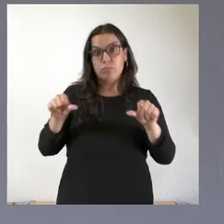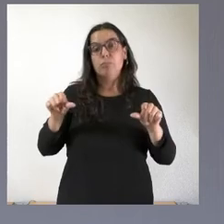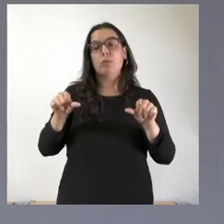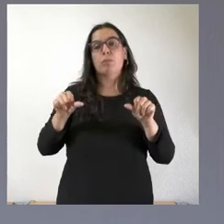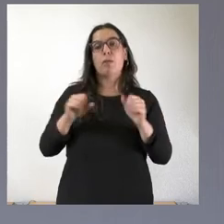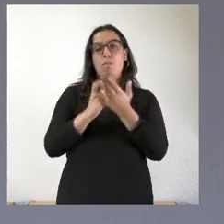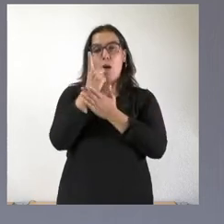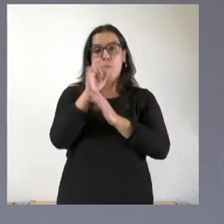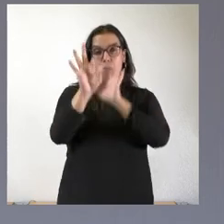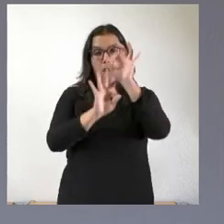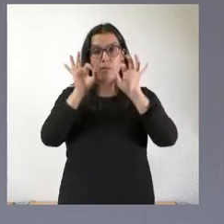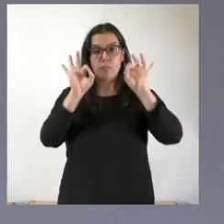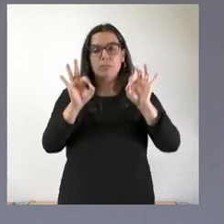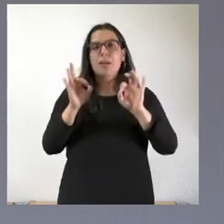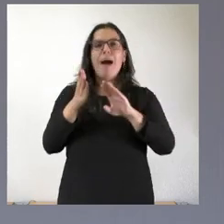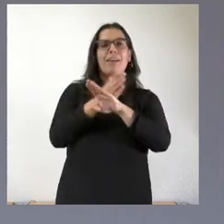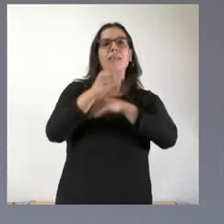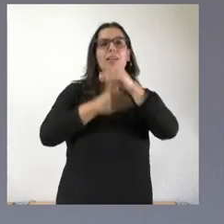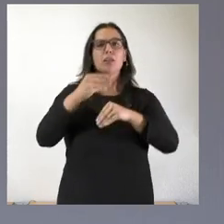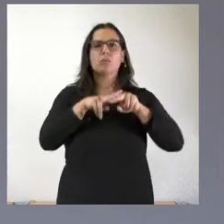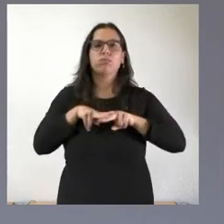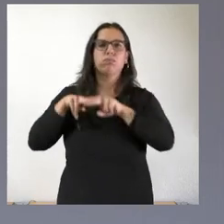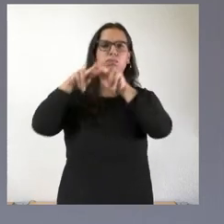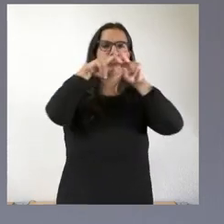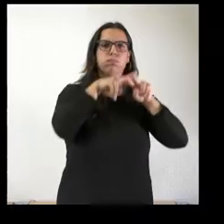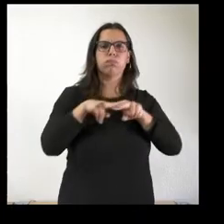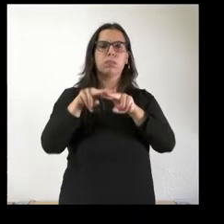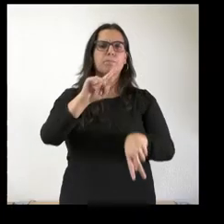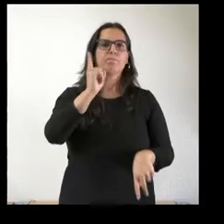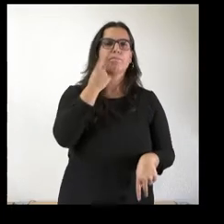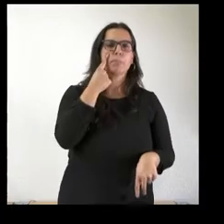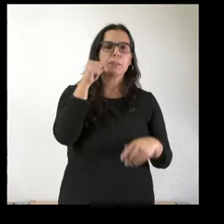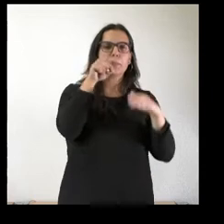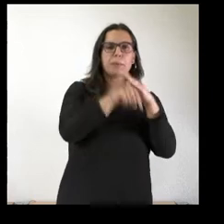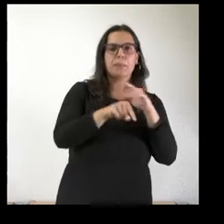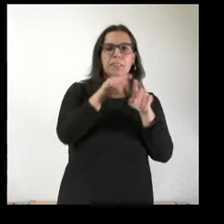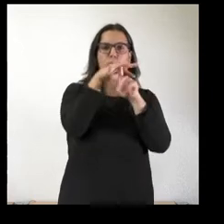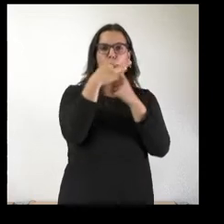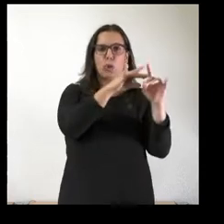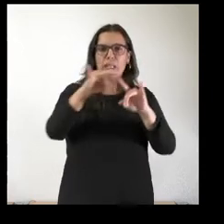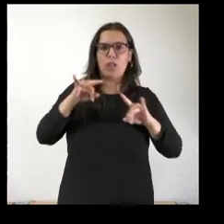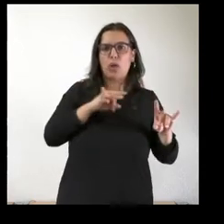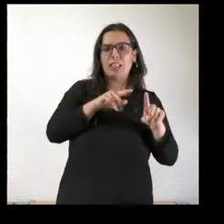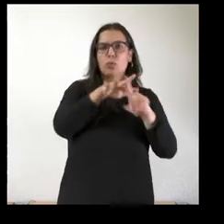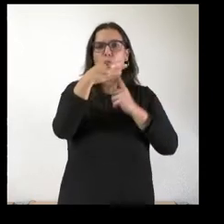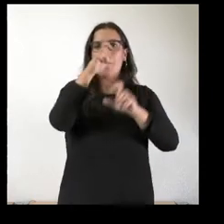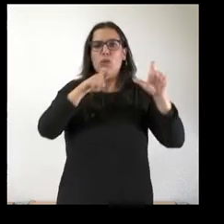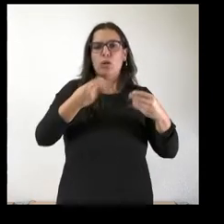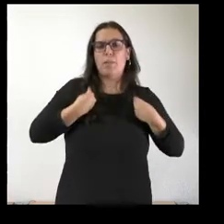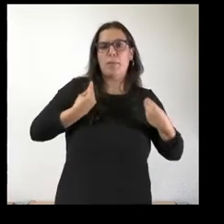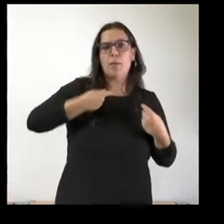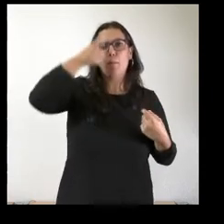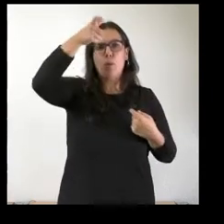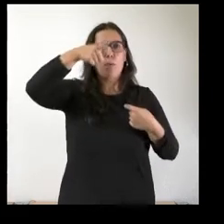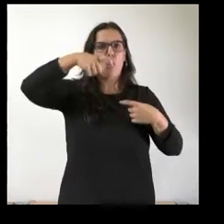aprobado, se ha realizado un diagnóstico y un análisis previo del marco territorial y demográfico de Castilla y León, de los polos de movilidad y